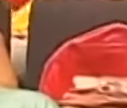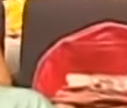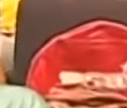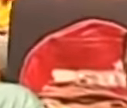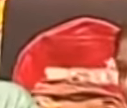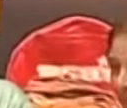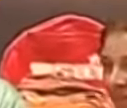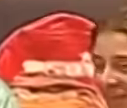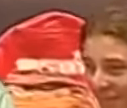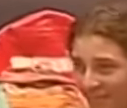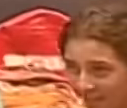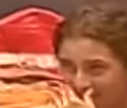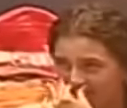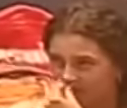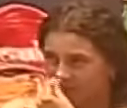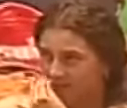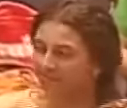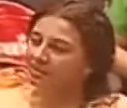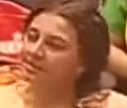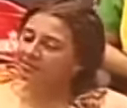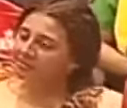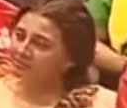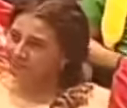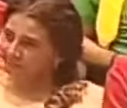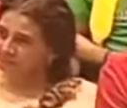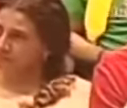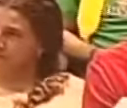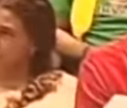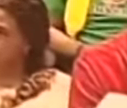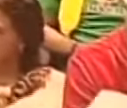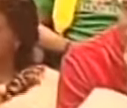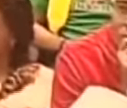Todos hicieron el ridículo, la oposición, junta.